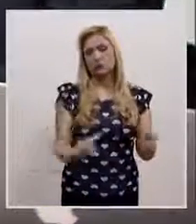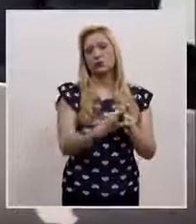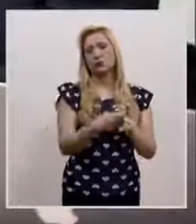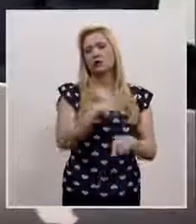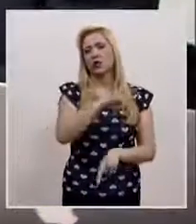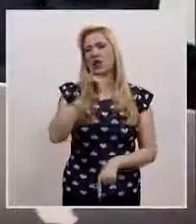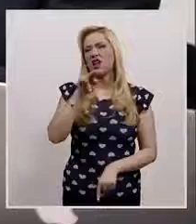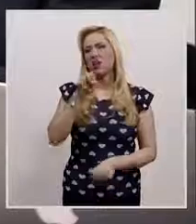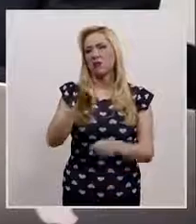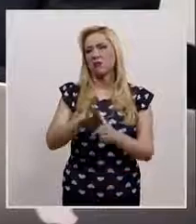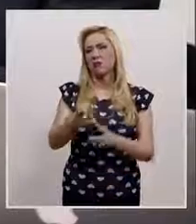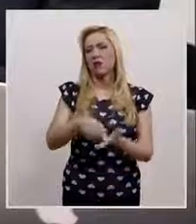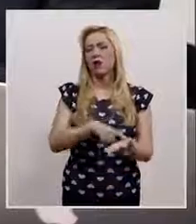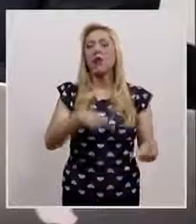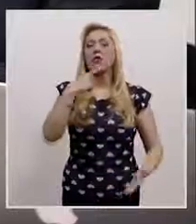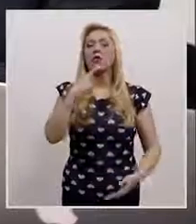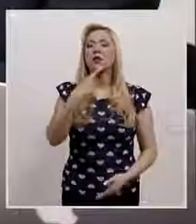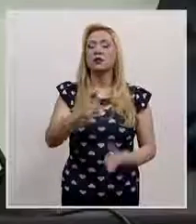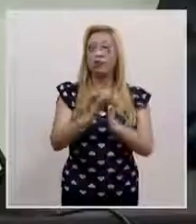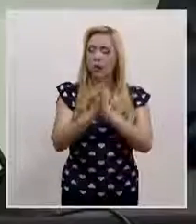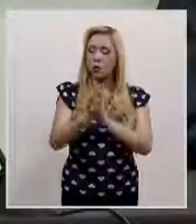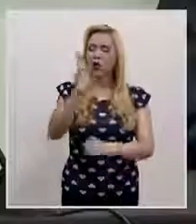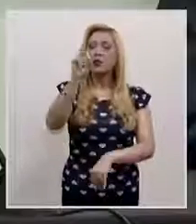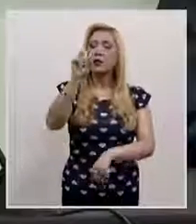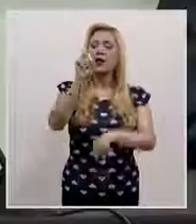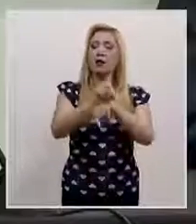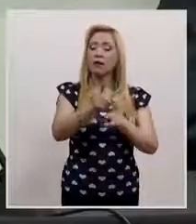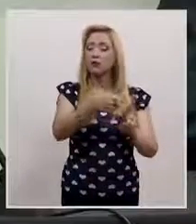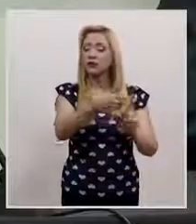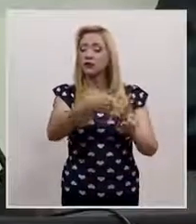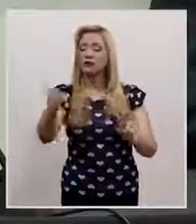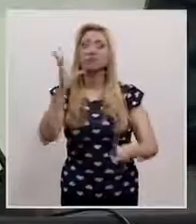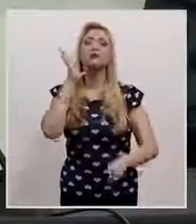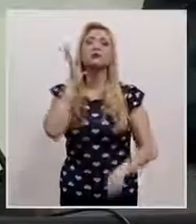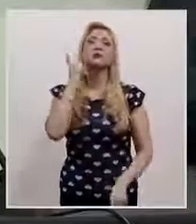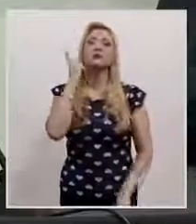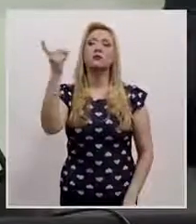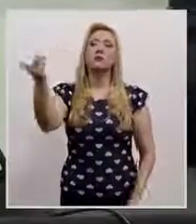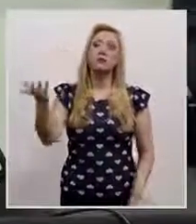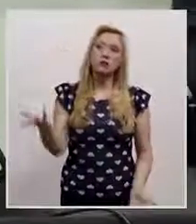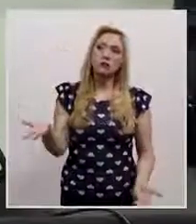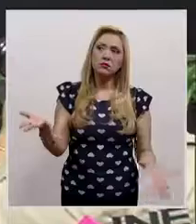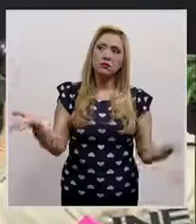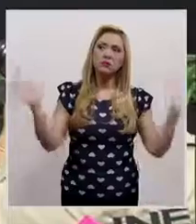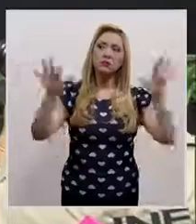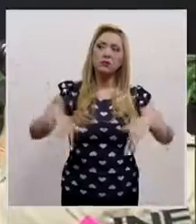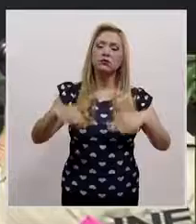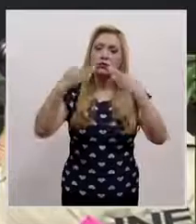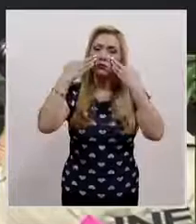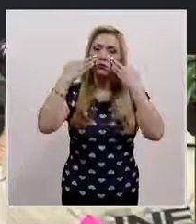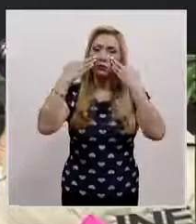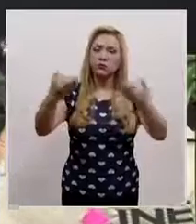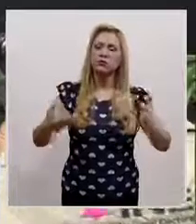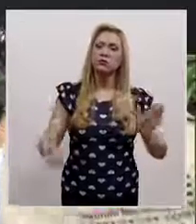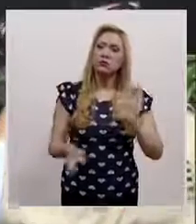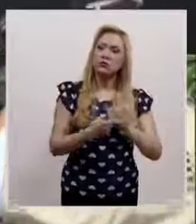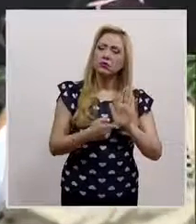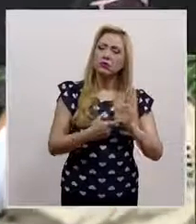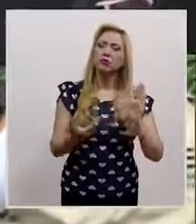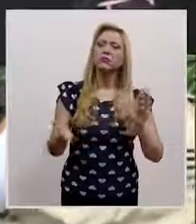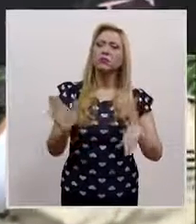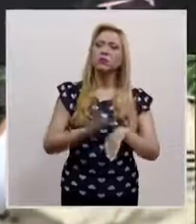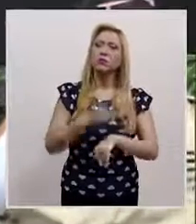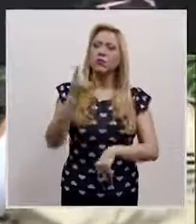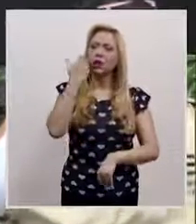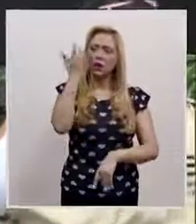sala estableció un plazo de 30 días hábiles para que la cámara de diputados determine en sesión pública lo que corresponda respecto al anteproyecto